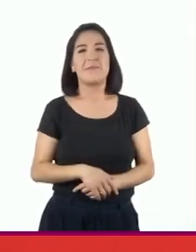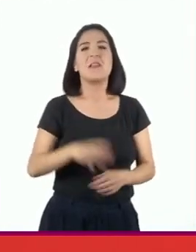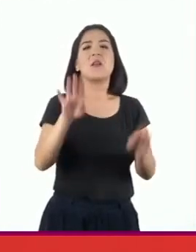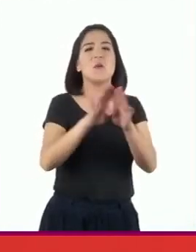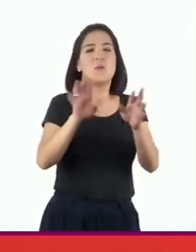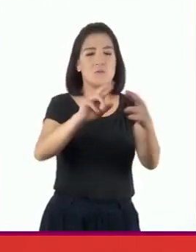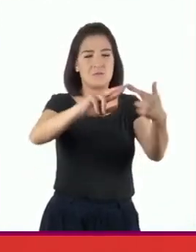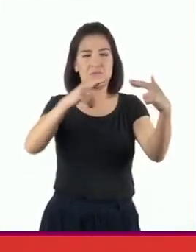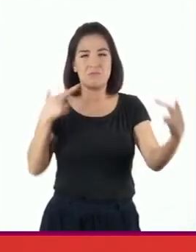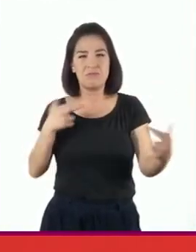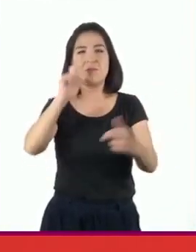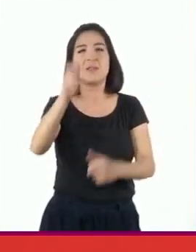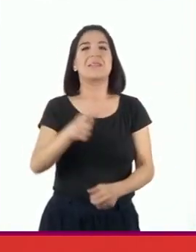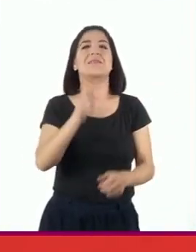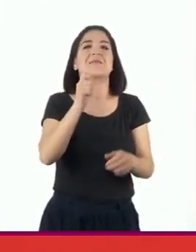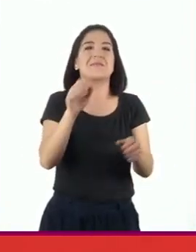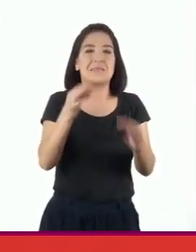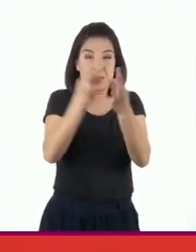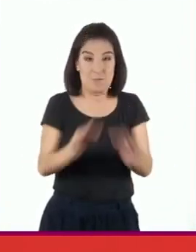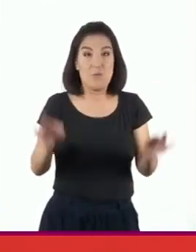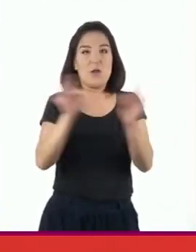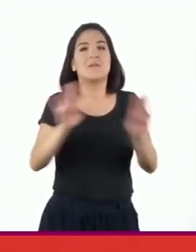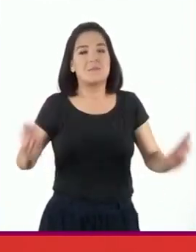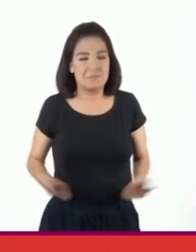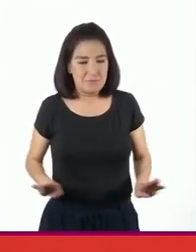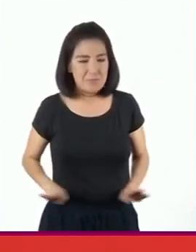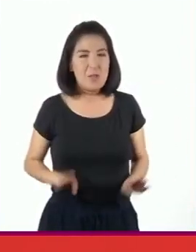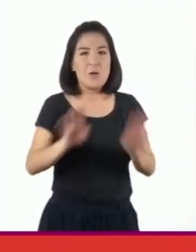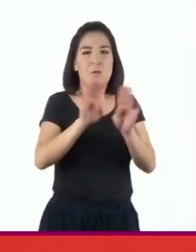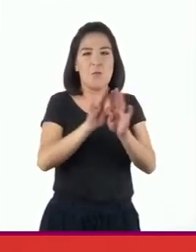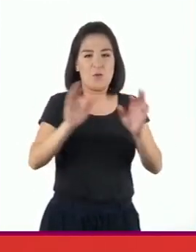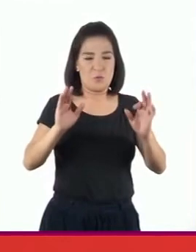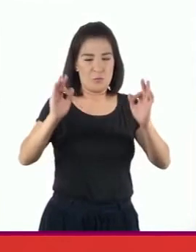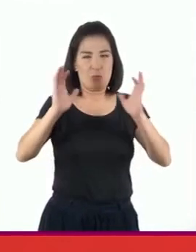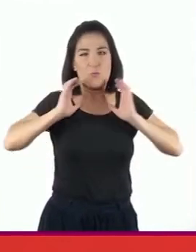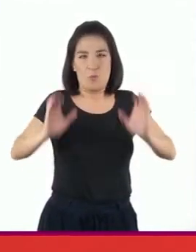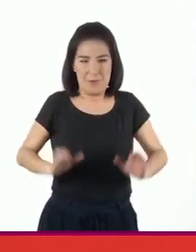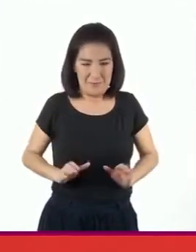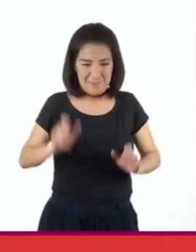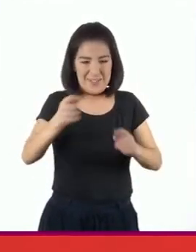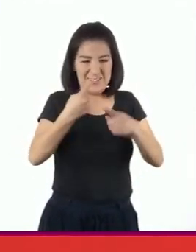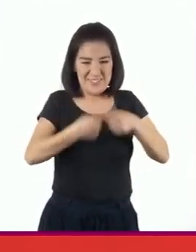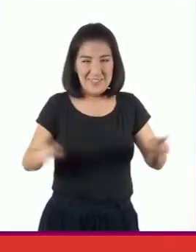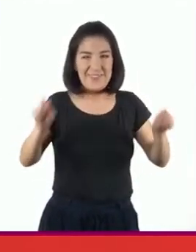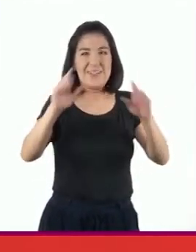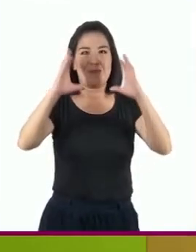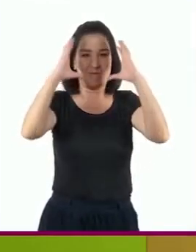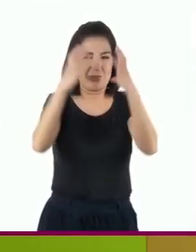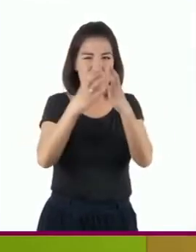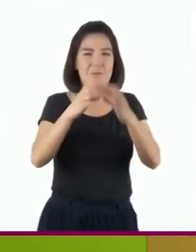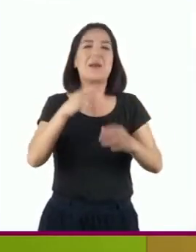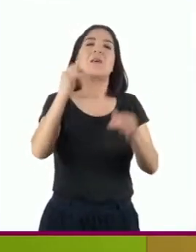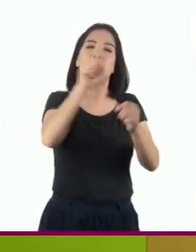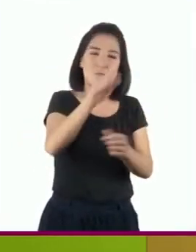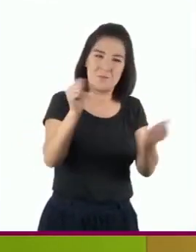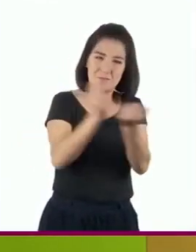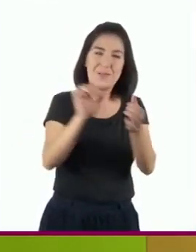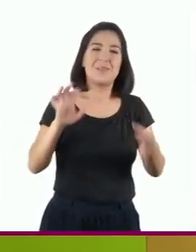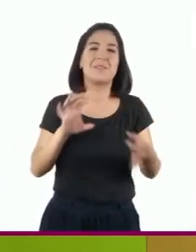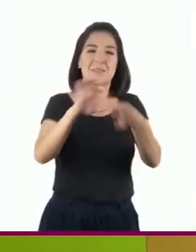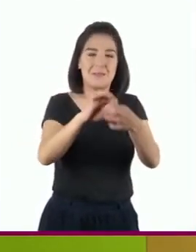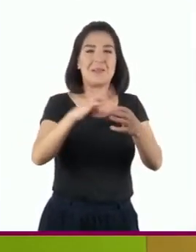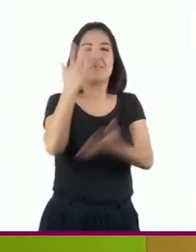común. Los pinzones aprovecharon las condiciones ambientales y los picos se adaptaron a los tipos de